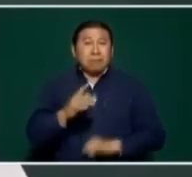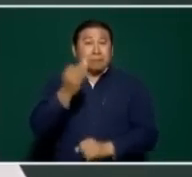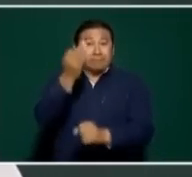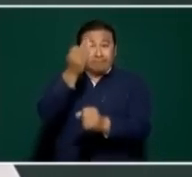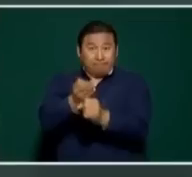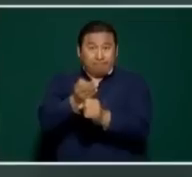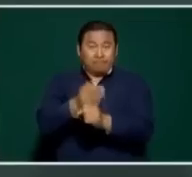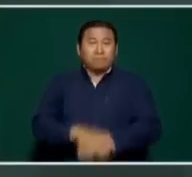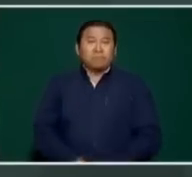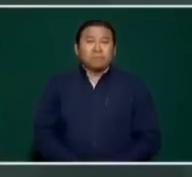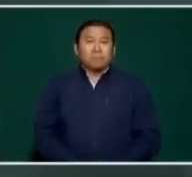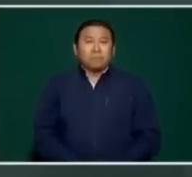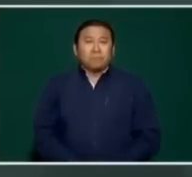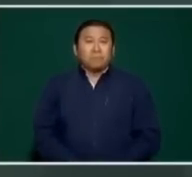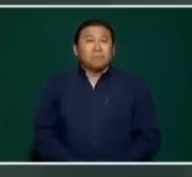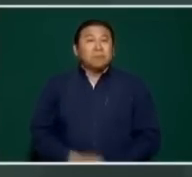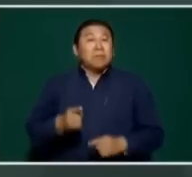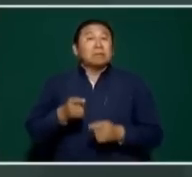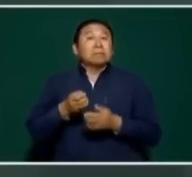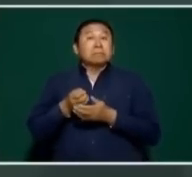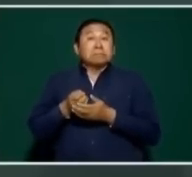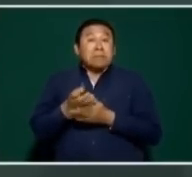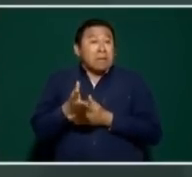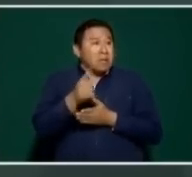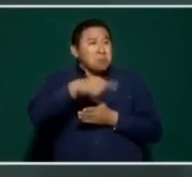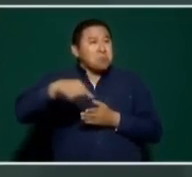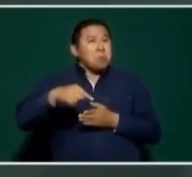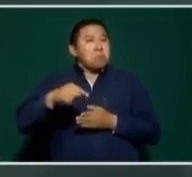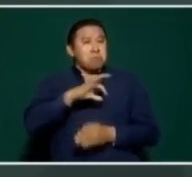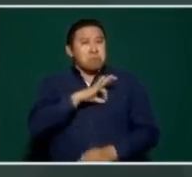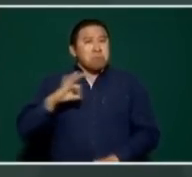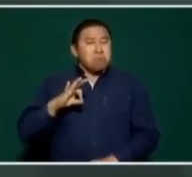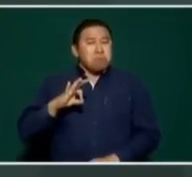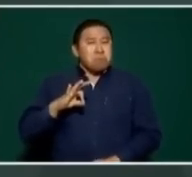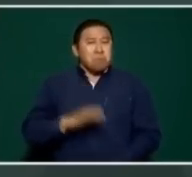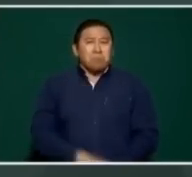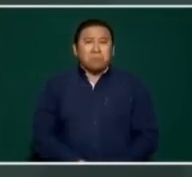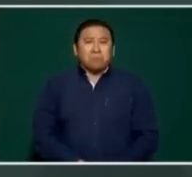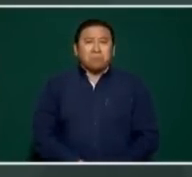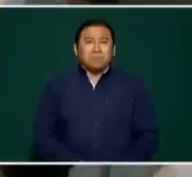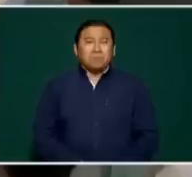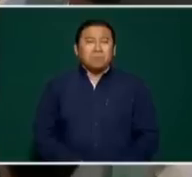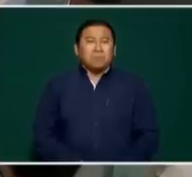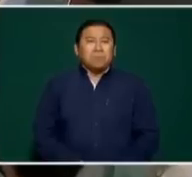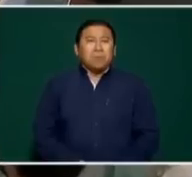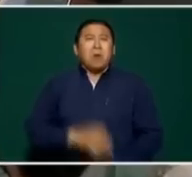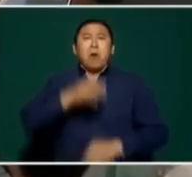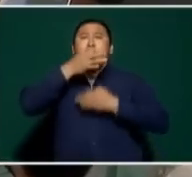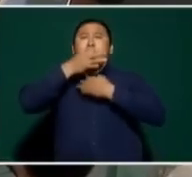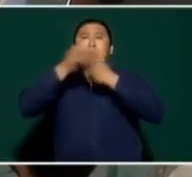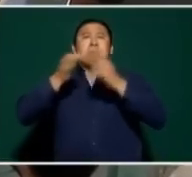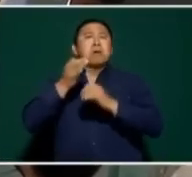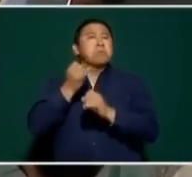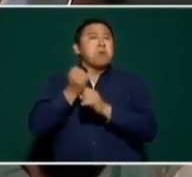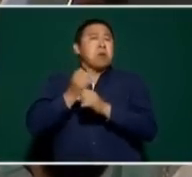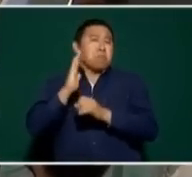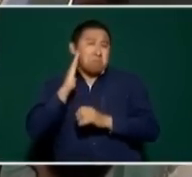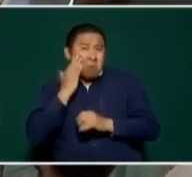Ahora, saliendo de aquí, yo puedo poner un mensaje en Face, en